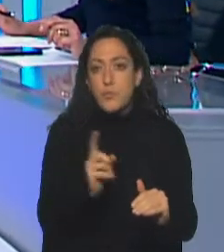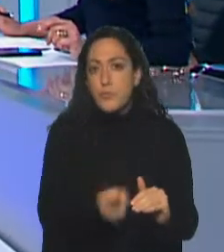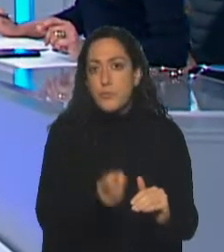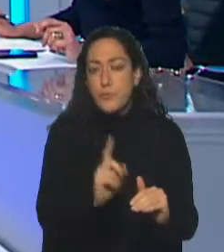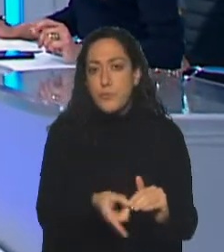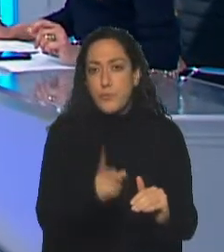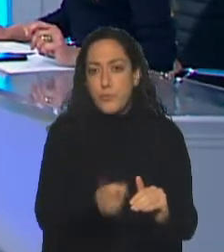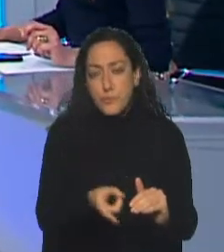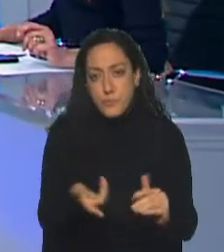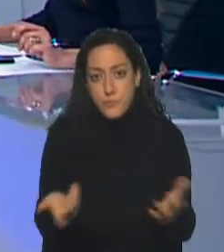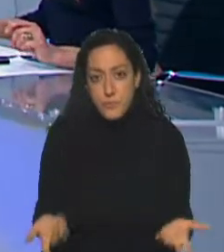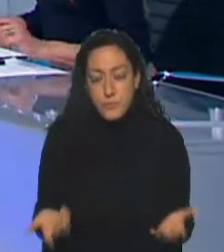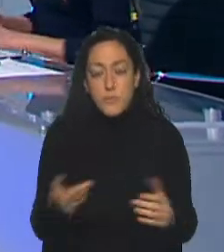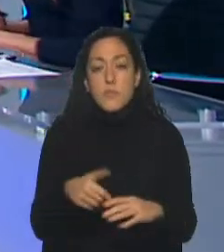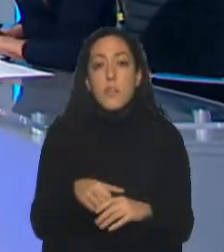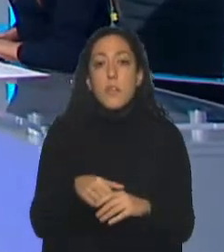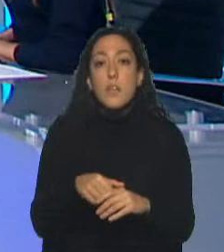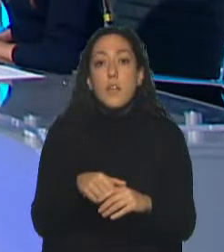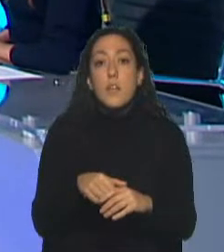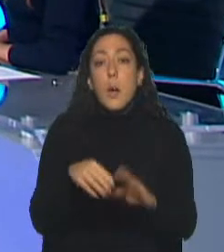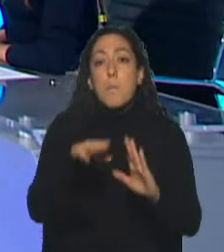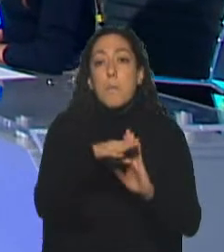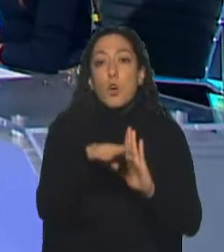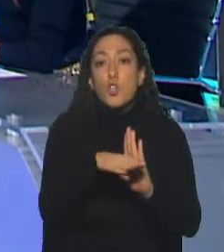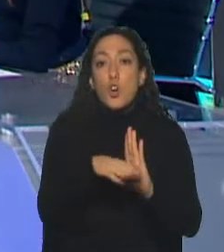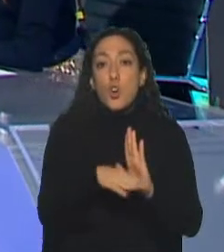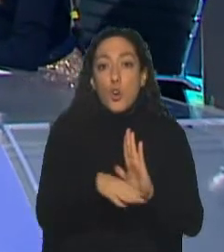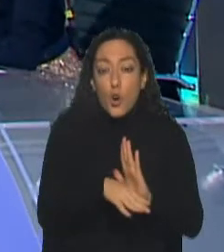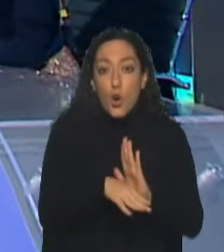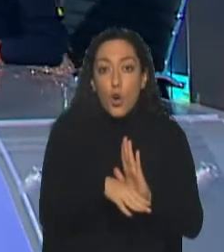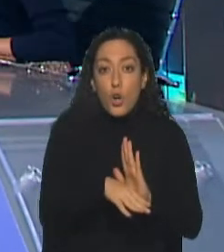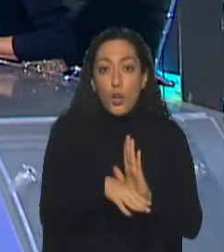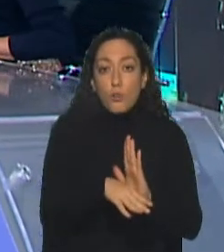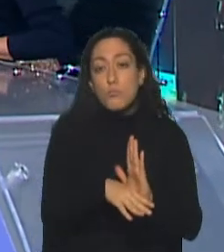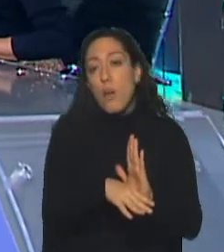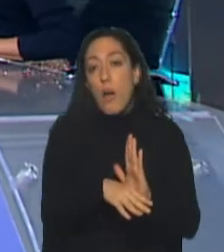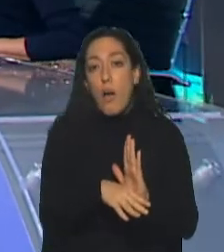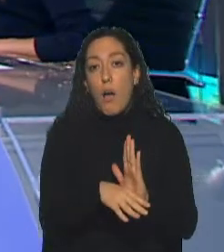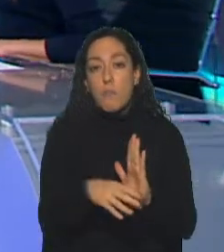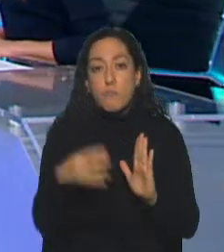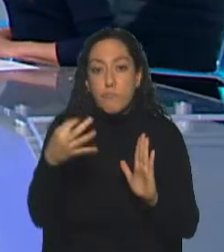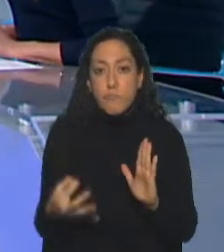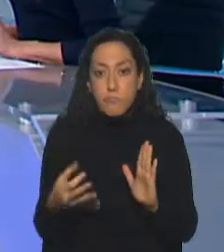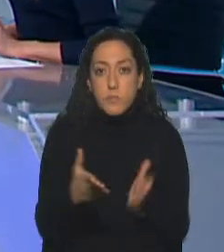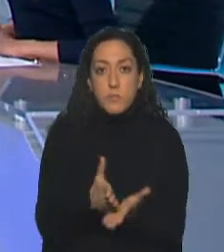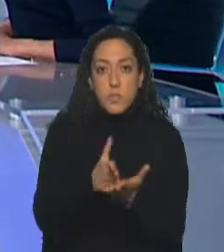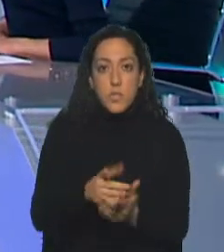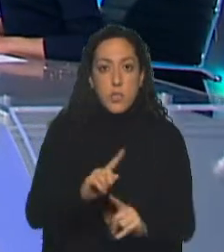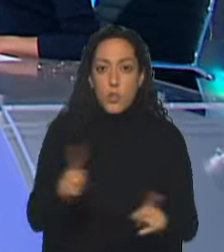se empezó a relajar los protocolos al usar los equipos de protección personal el